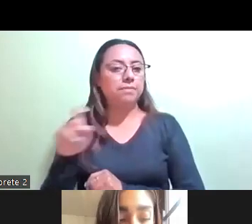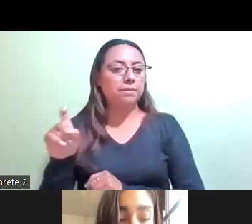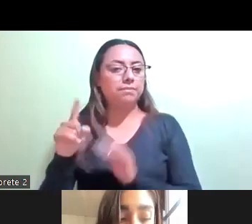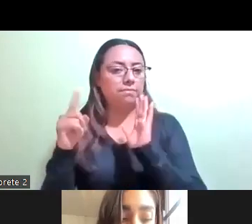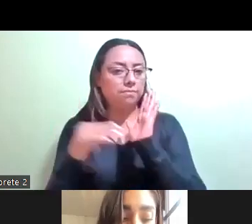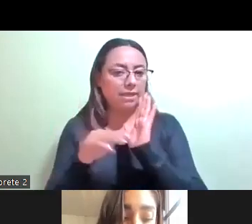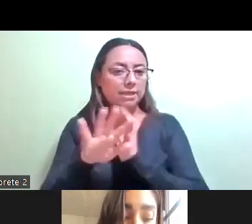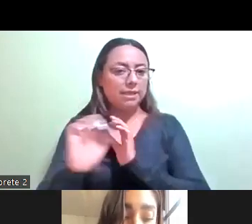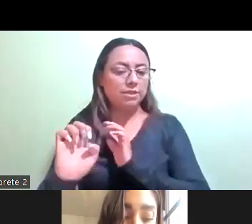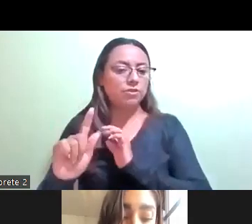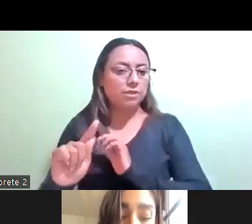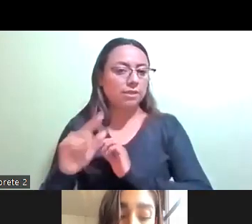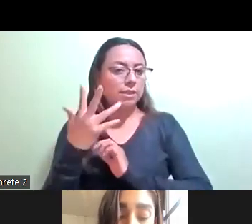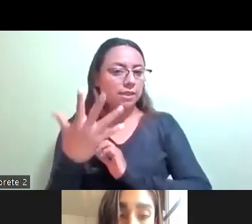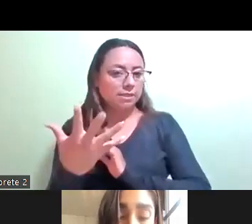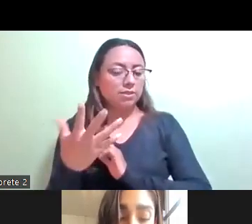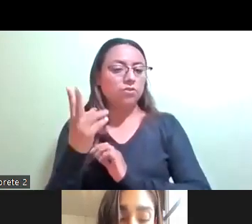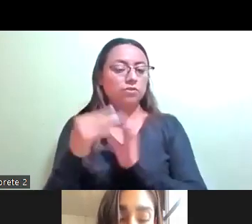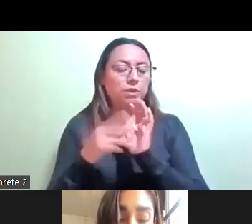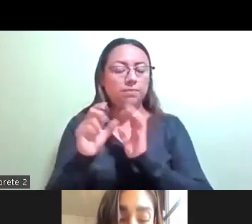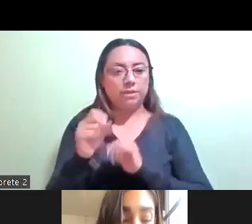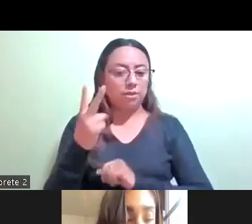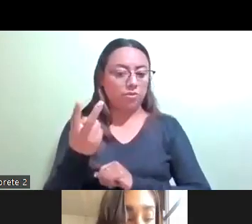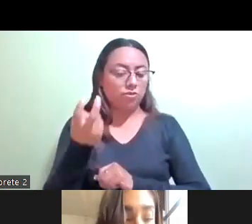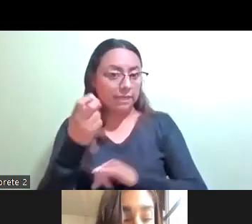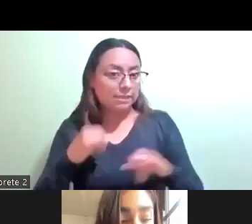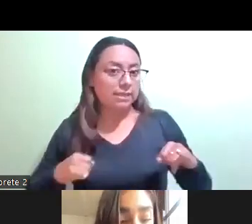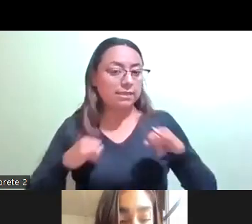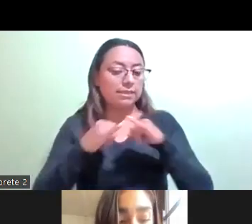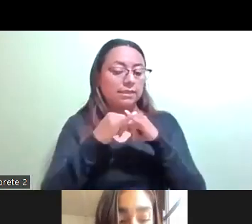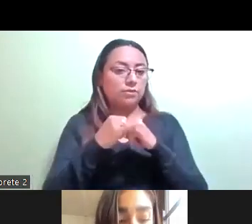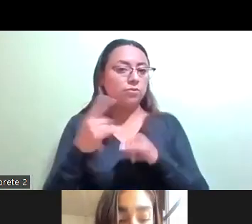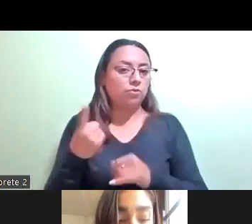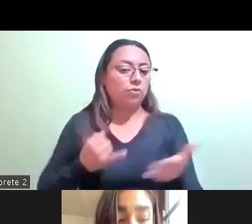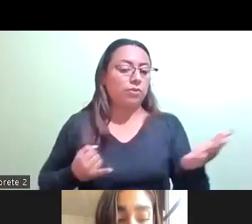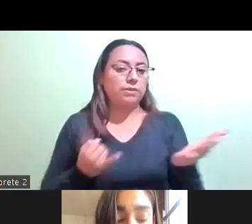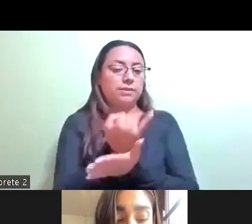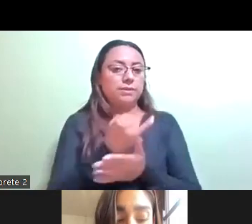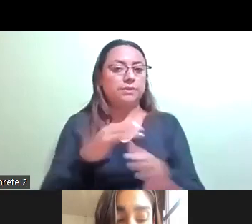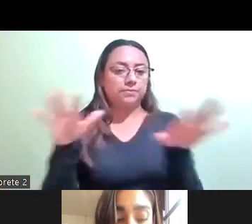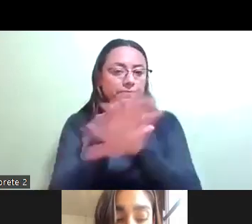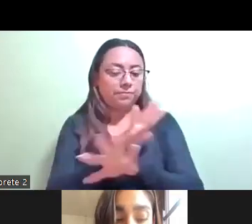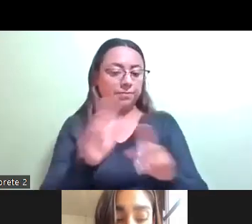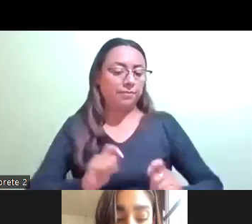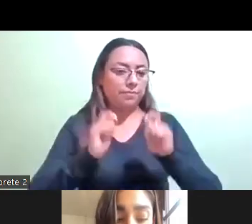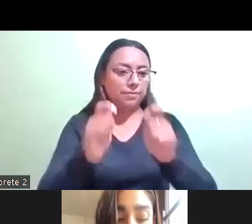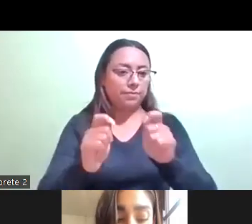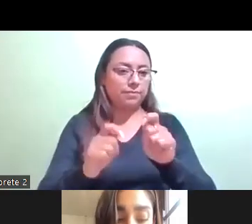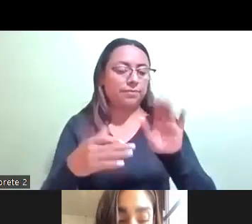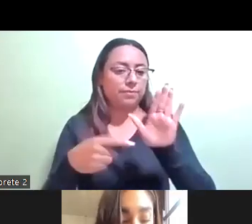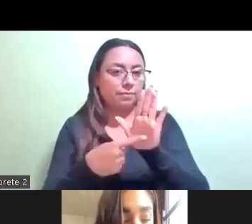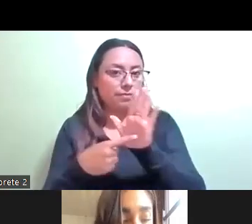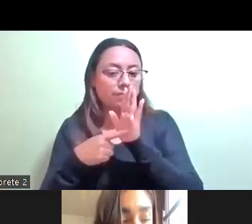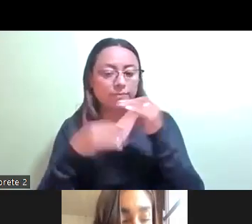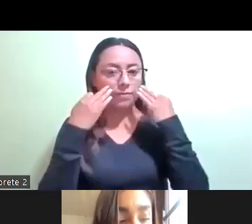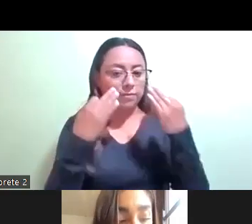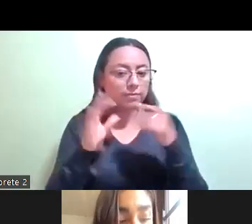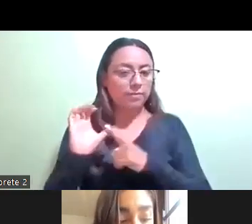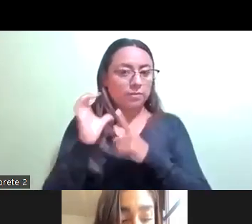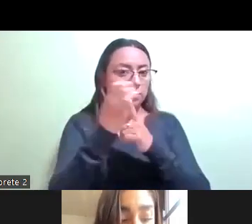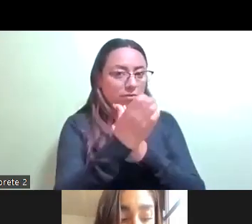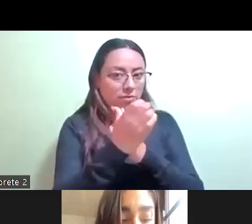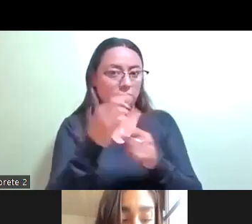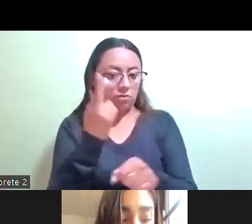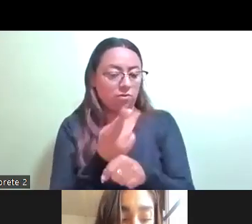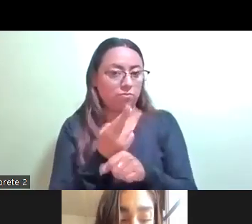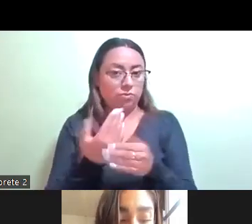1575/2022, el Instituto determinó modificar, ordenando remitir al solicitante las documentales donde conste si el entonces comisionado César